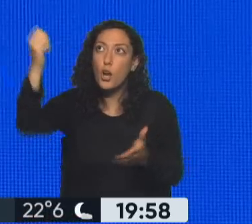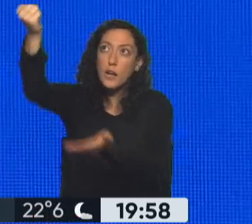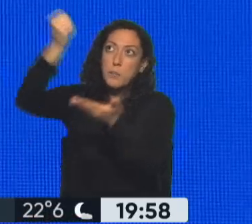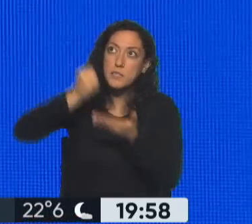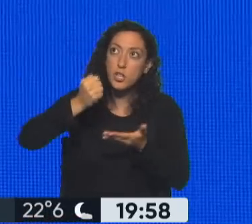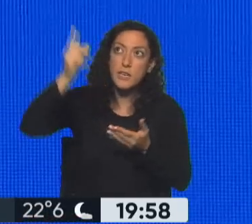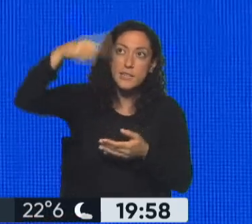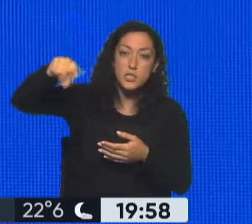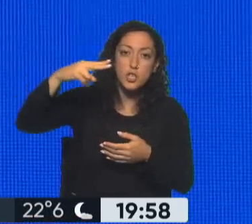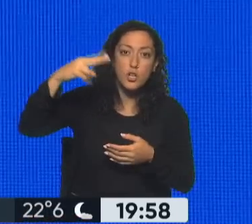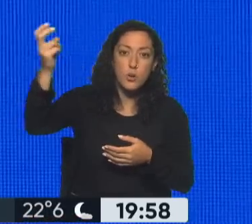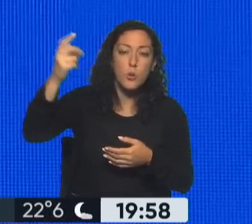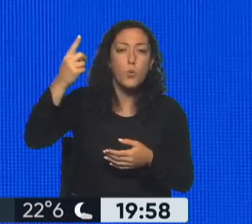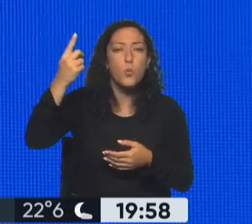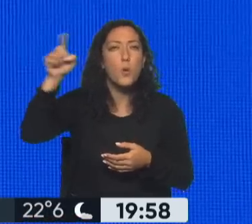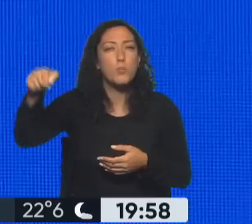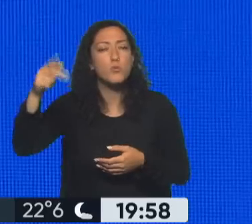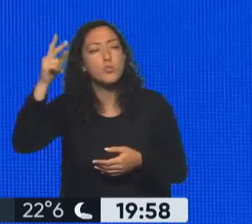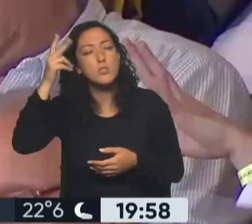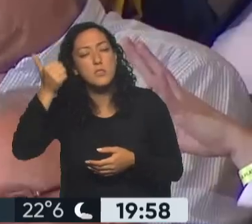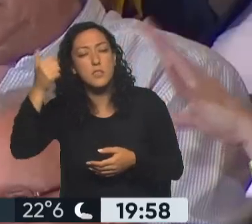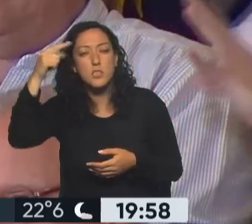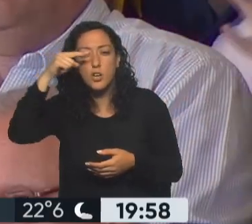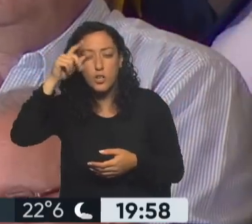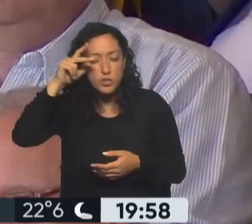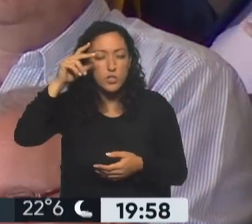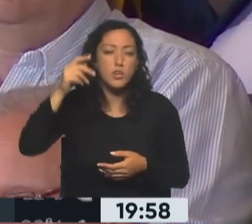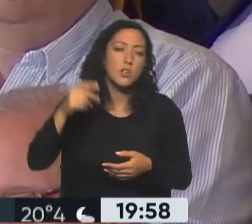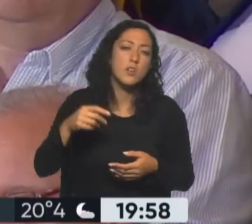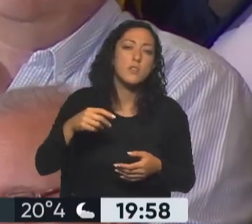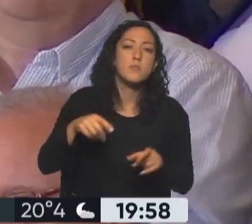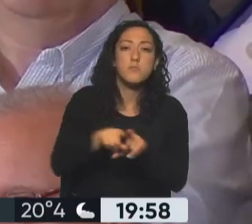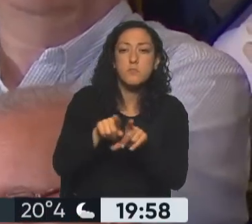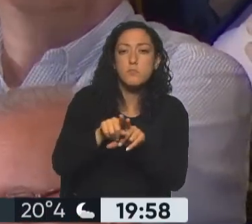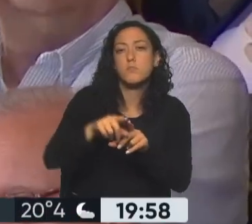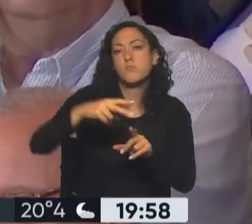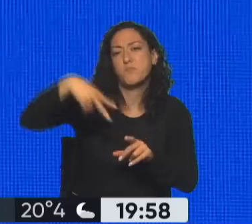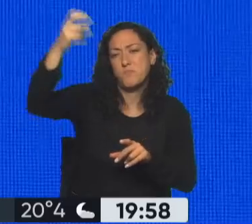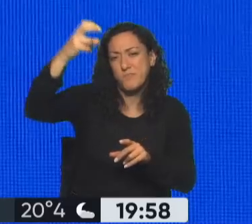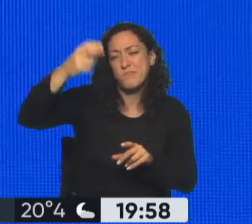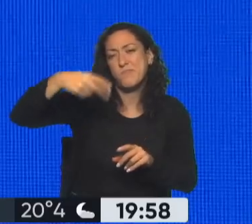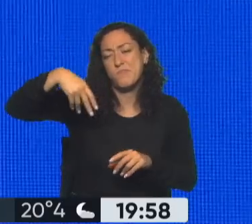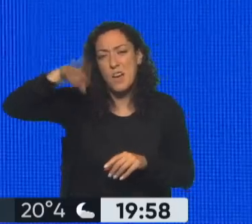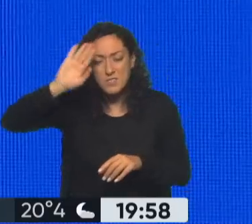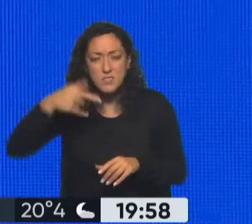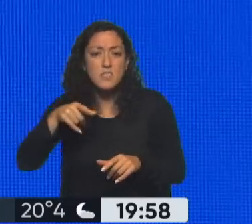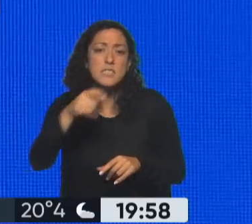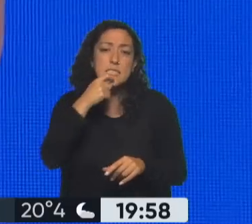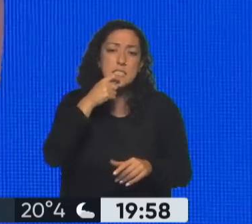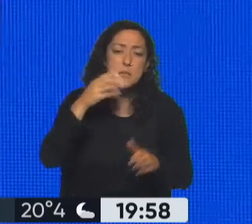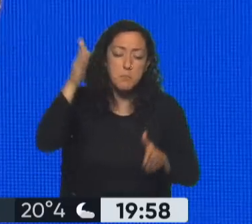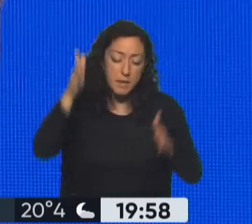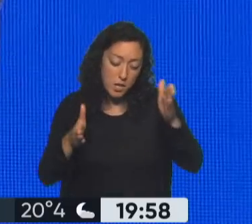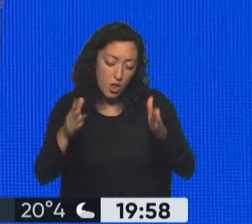directa, 1.68, casi 1.70 de dólares entre remisión de utilidades. Si uno estudia el periodo